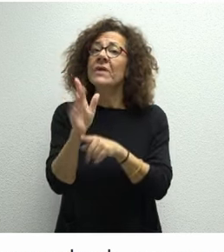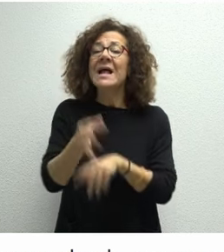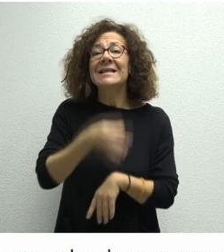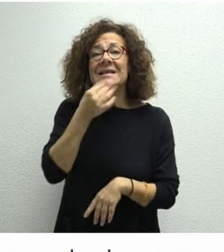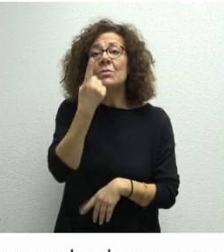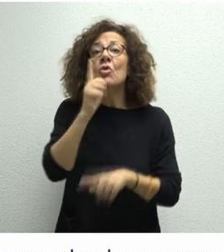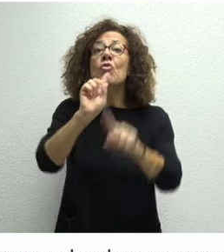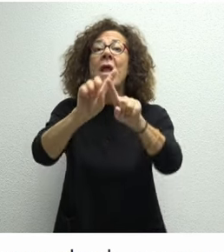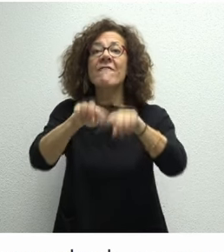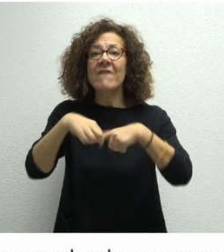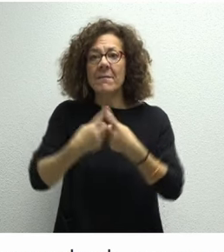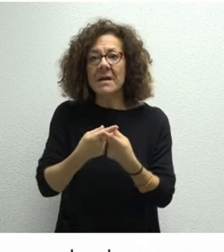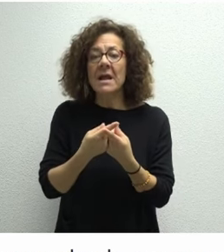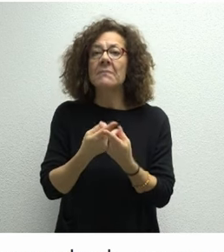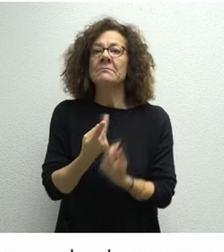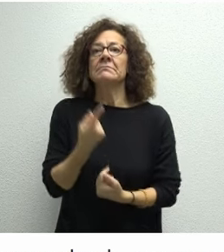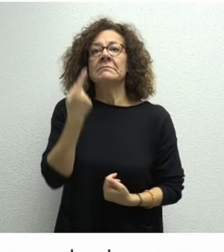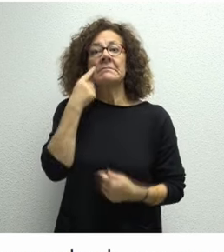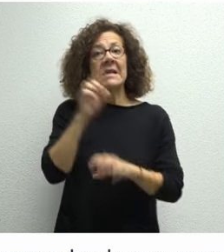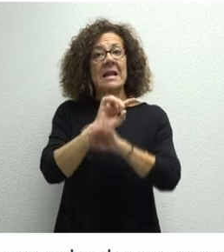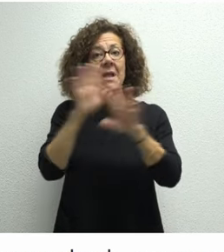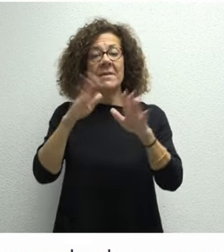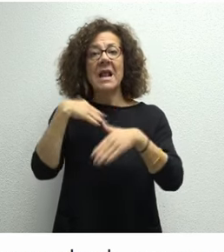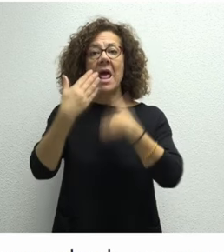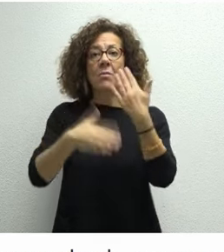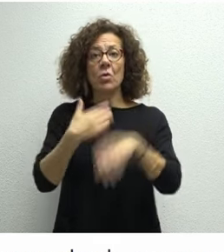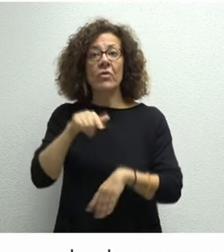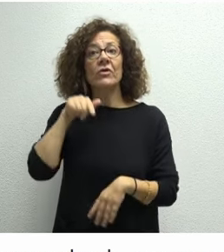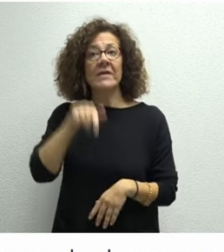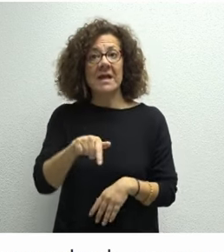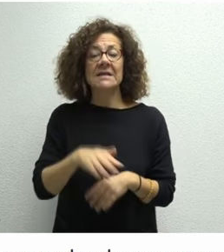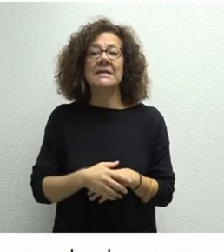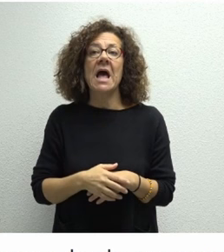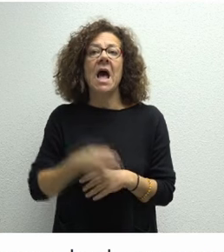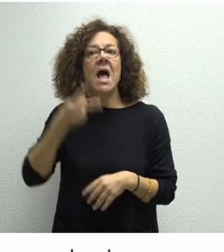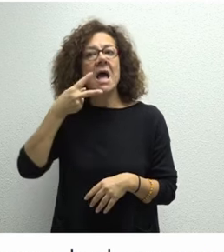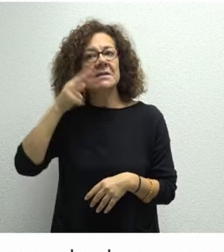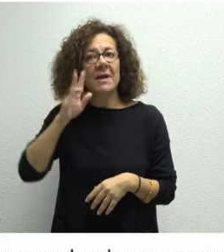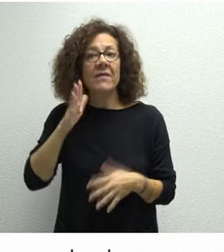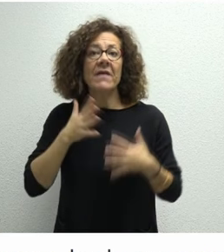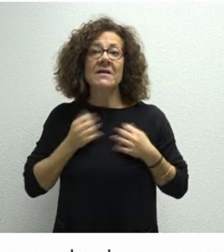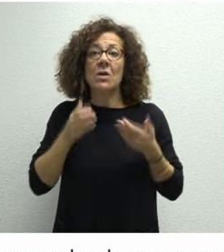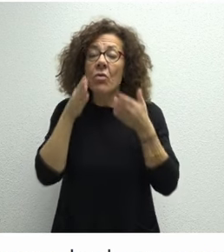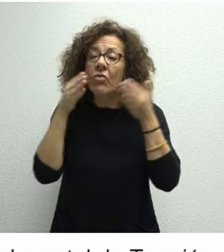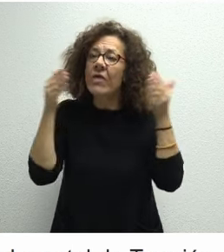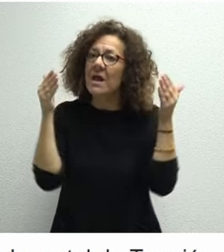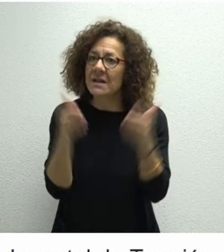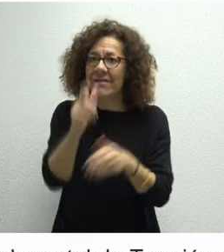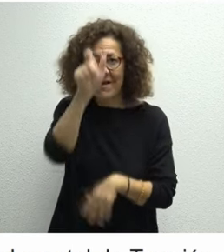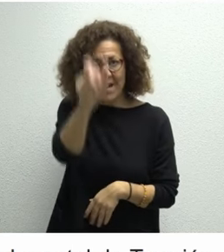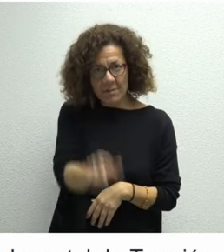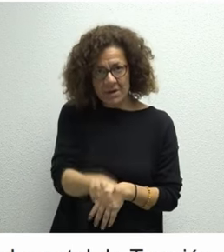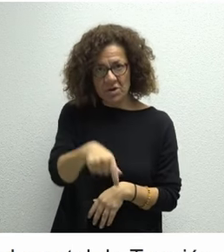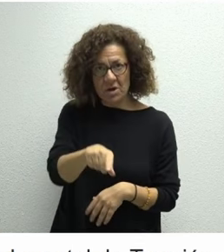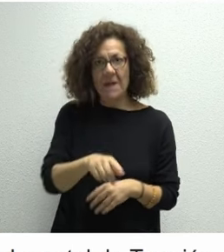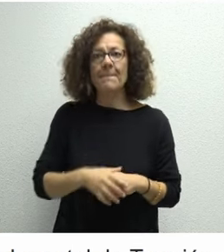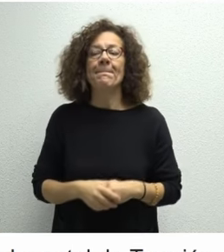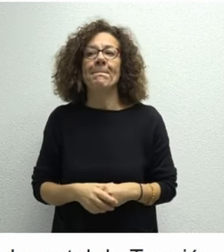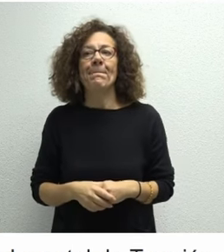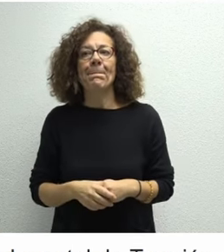una familia que refleja un poco la evolución de esta de esta experiencia de esud centrada en la persona